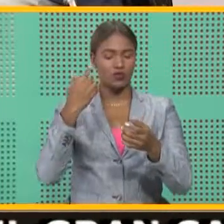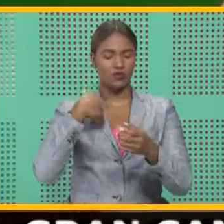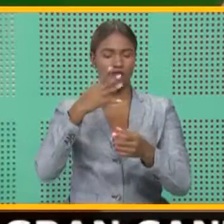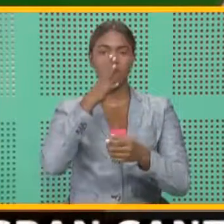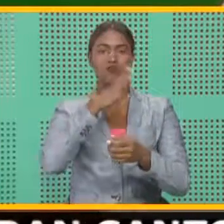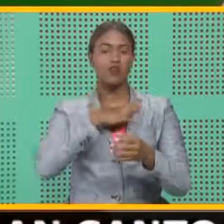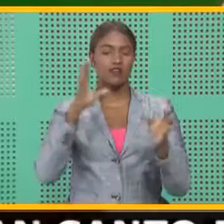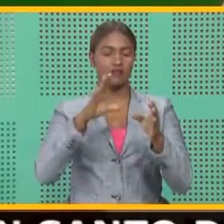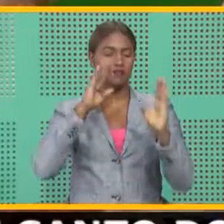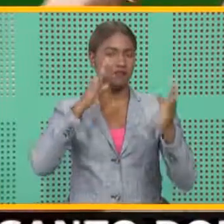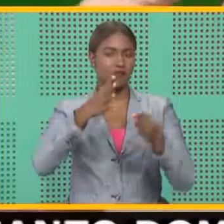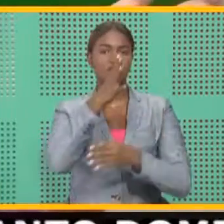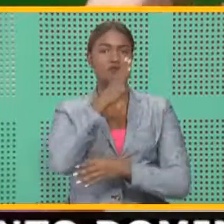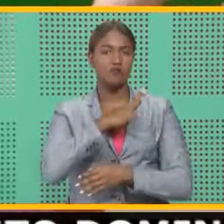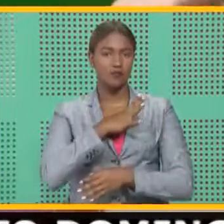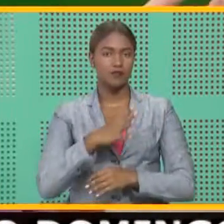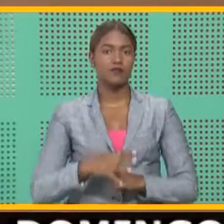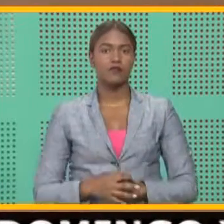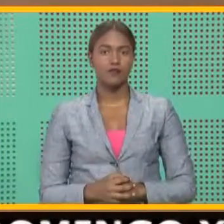las mujeres.